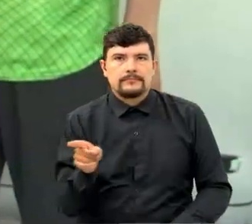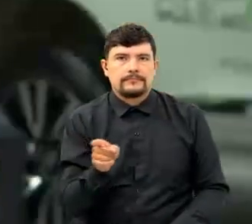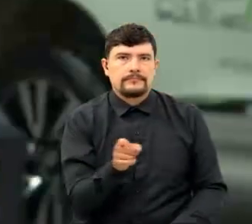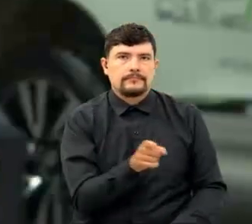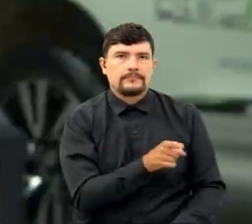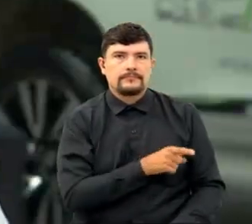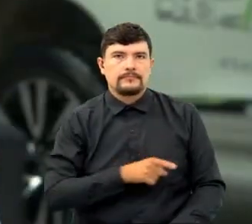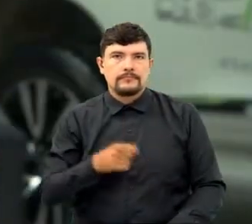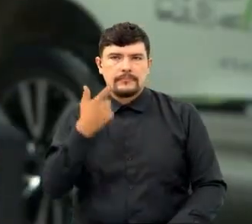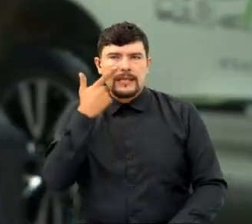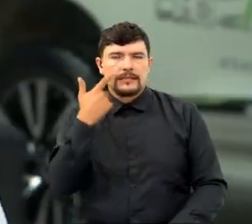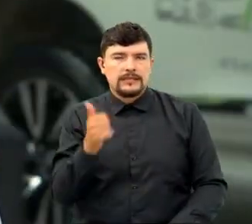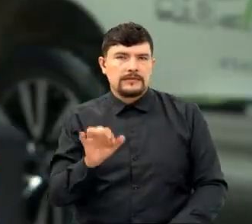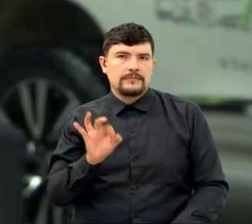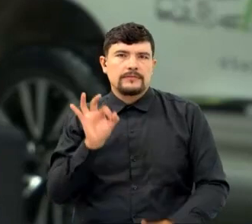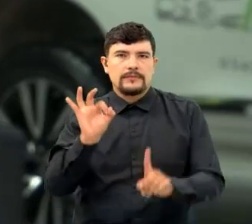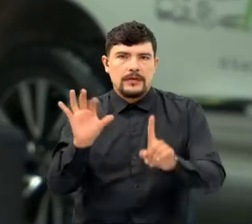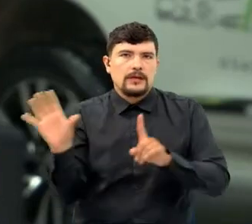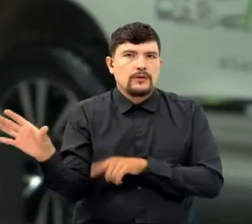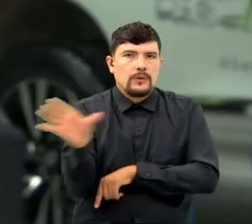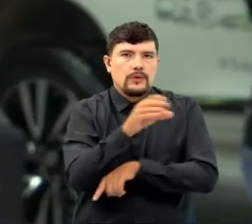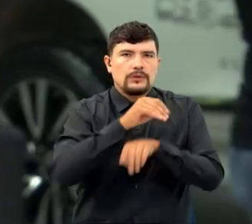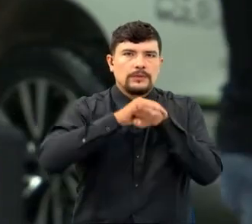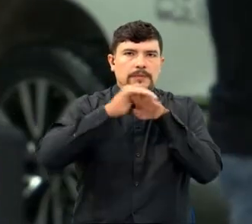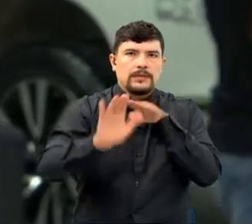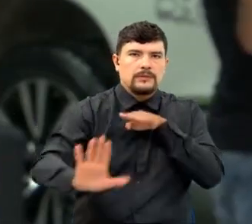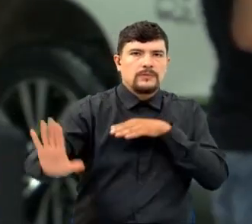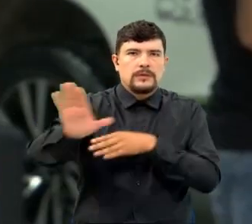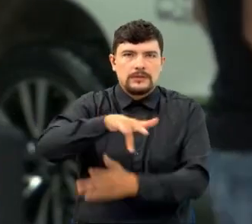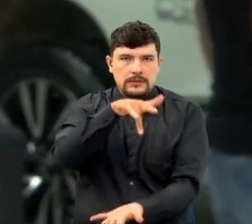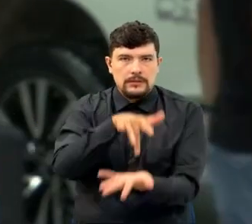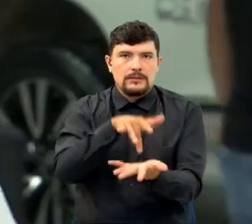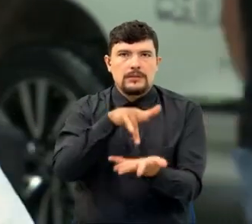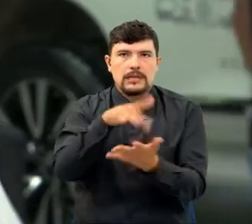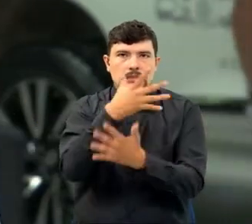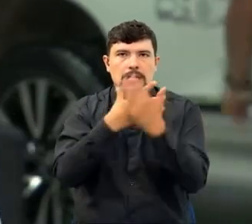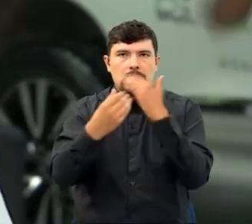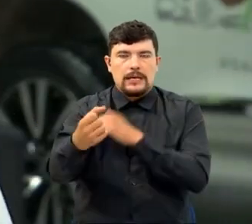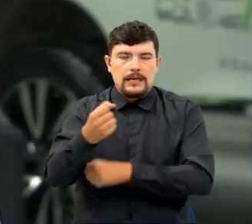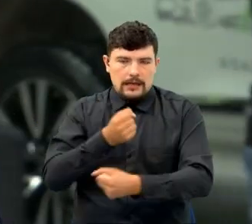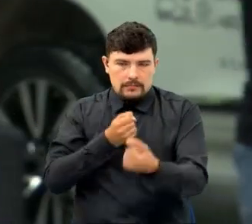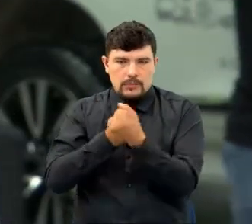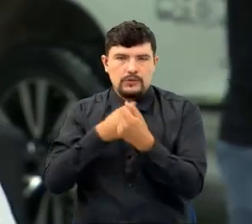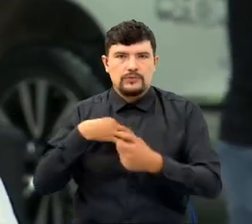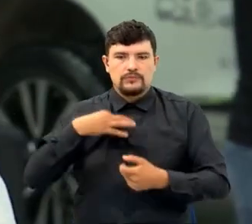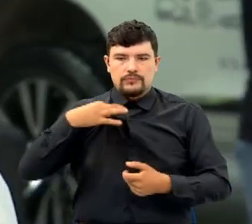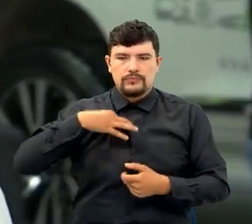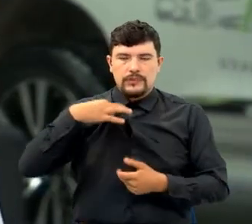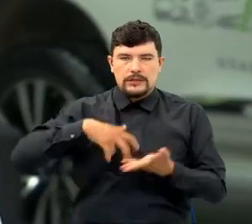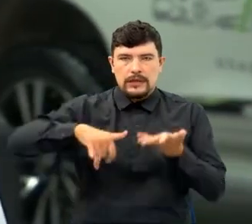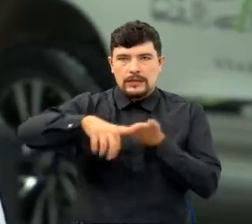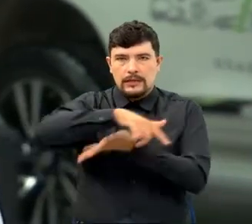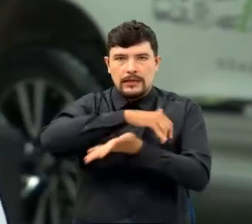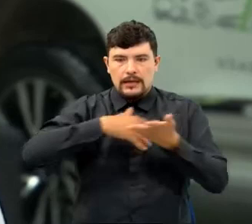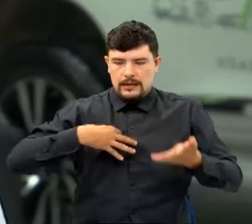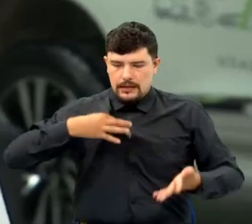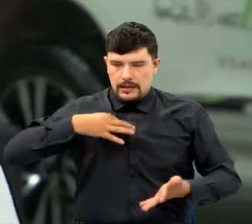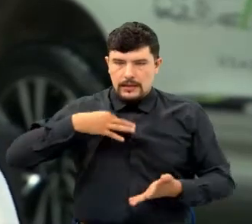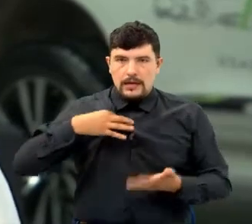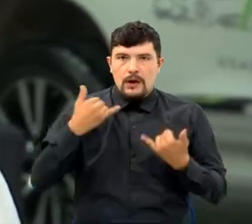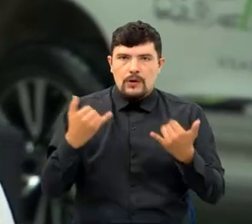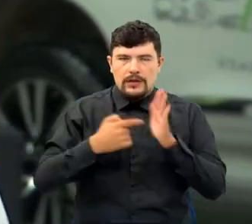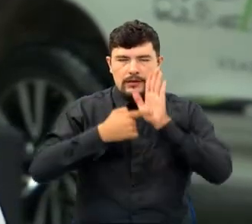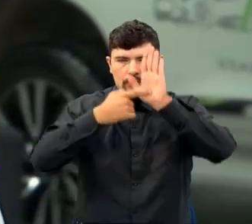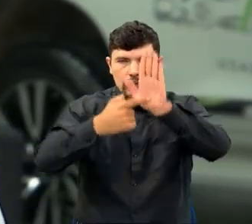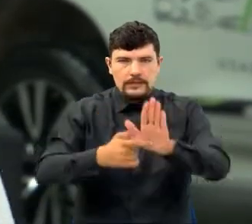gran espectáculo, invitados todos para que participemos, para que salgamos a apoyar realmente a la camiseta de Santander, esa camiseta que hoy estamos mostrando,